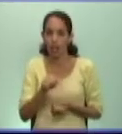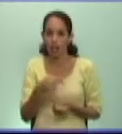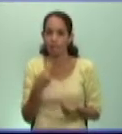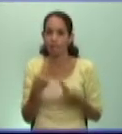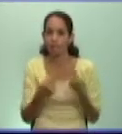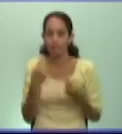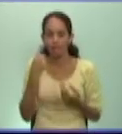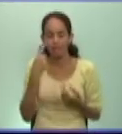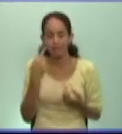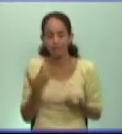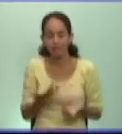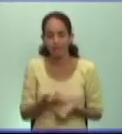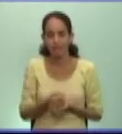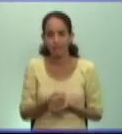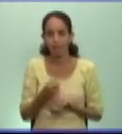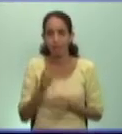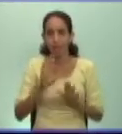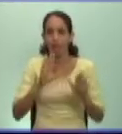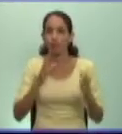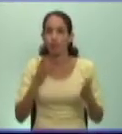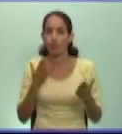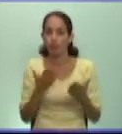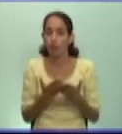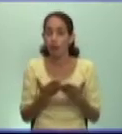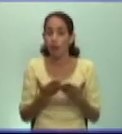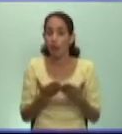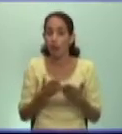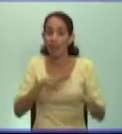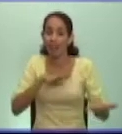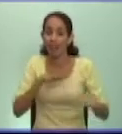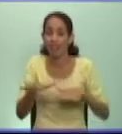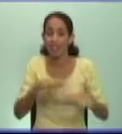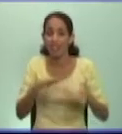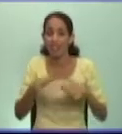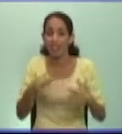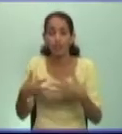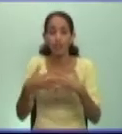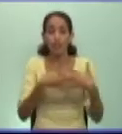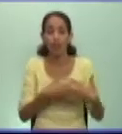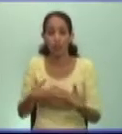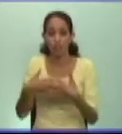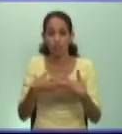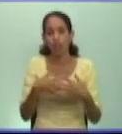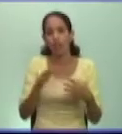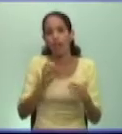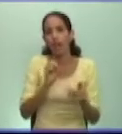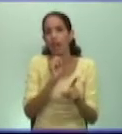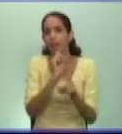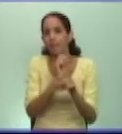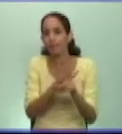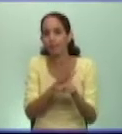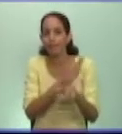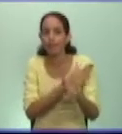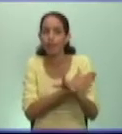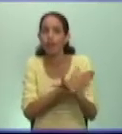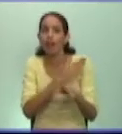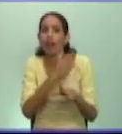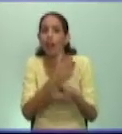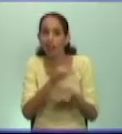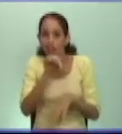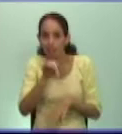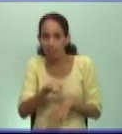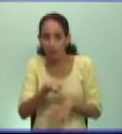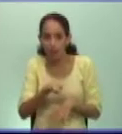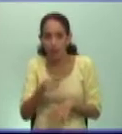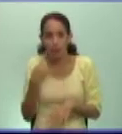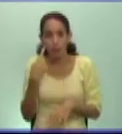siempre en las clases toda la actuación de Estados Unidos en cada uno de los periodos históricos que trabajamos. Veíamos entonces América